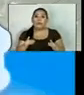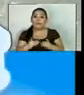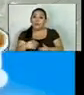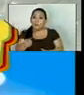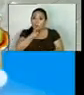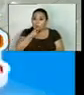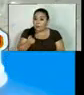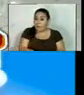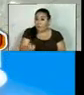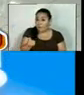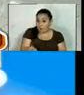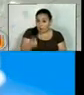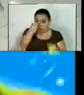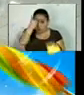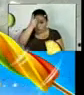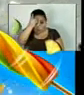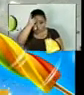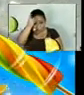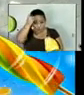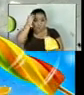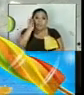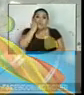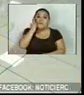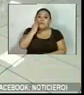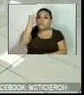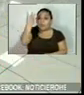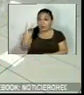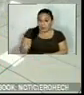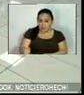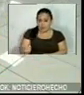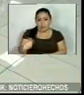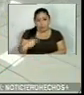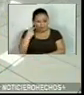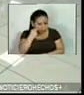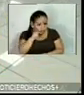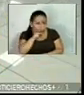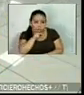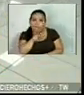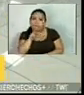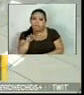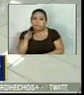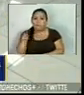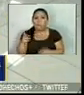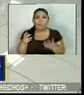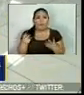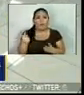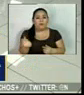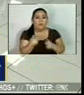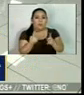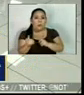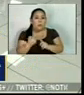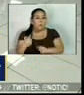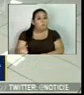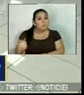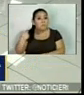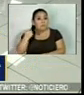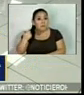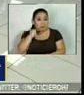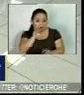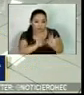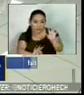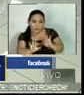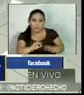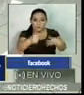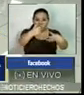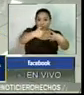este domingo se celebrará el Día de las Madres y ya se están empezando a observar que hay personas que están desobedeciendo ciertas medidas